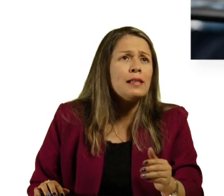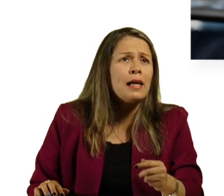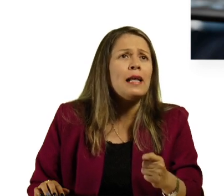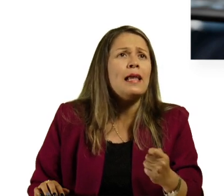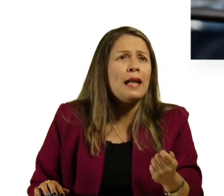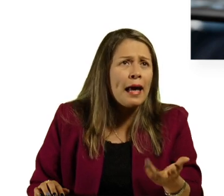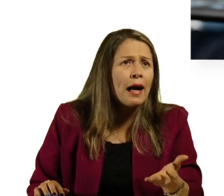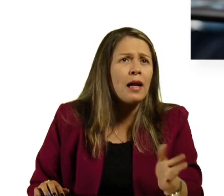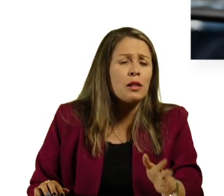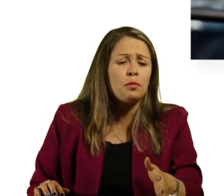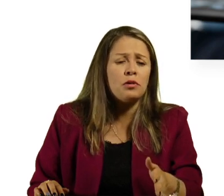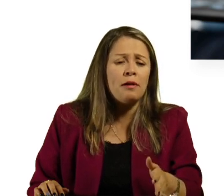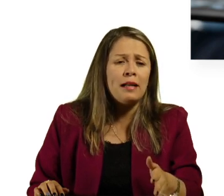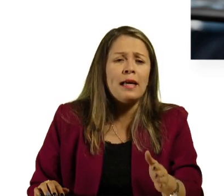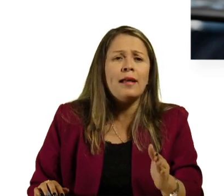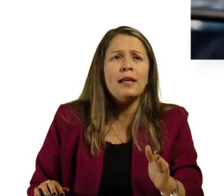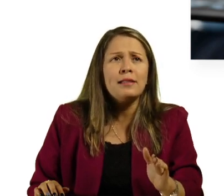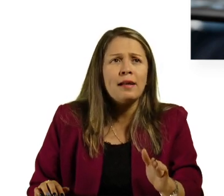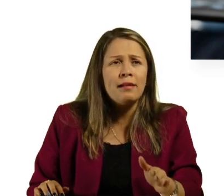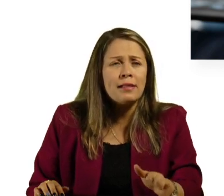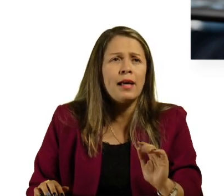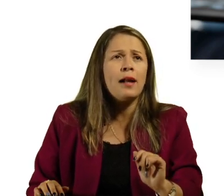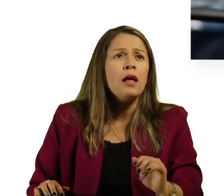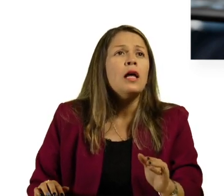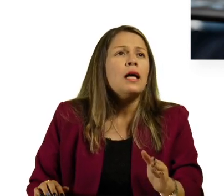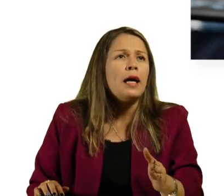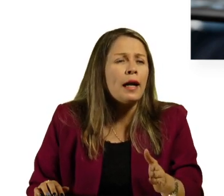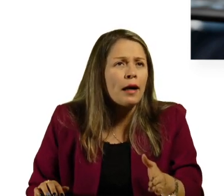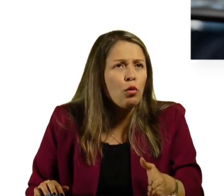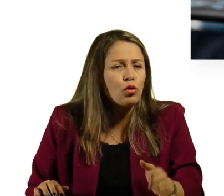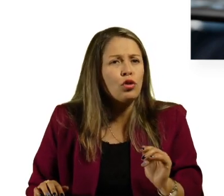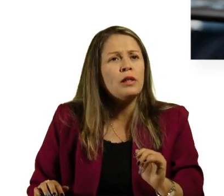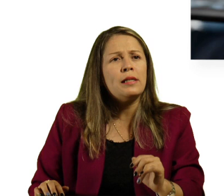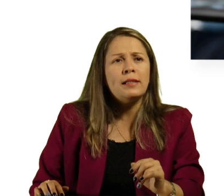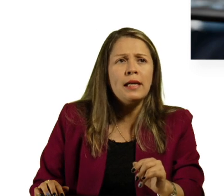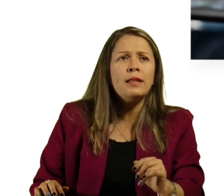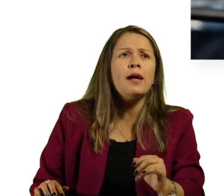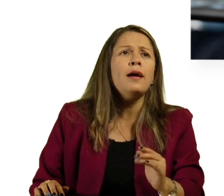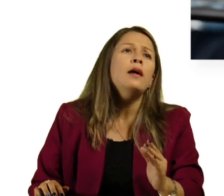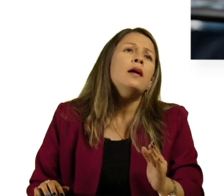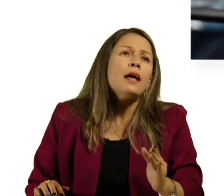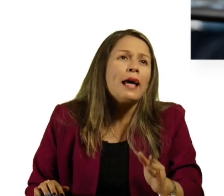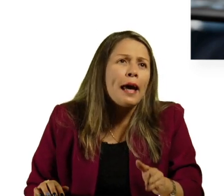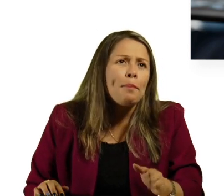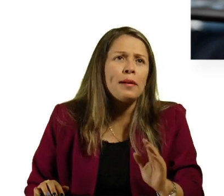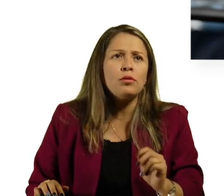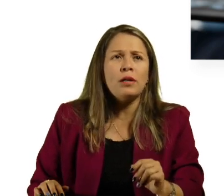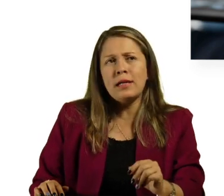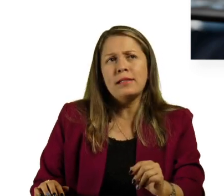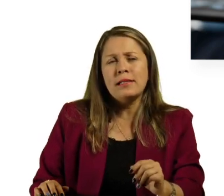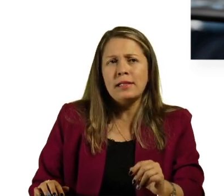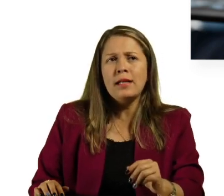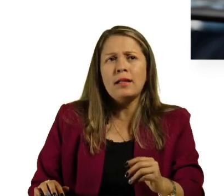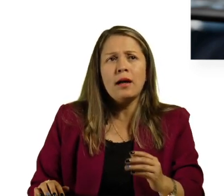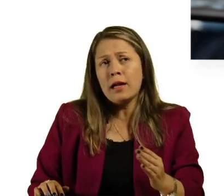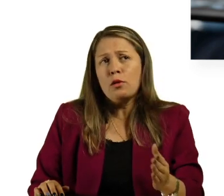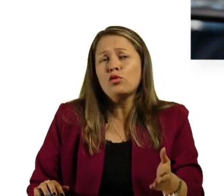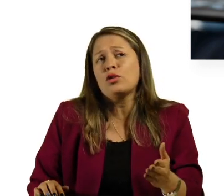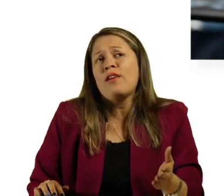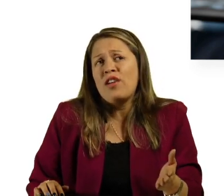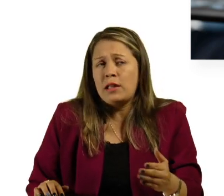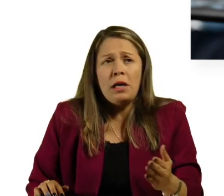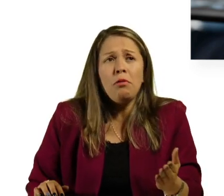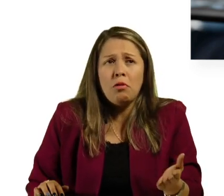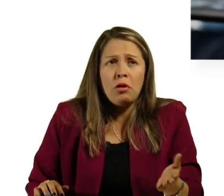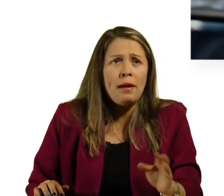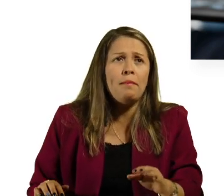esas áreas se le delega la responsabilidad de establecer qué recursos necesita, qué personal necesita, qué recursos